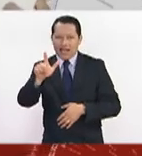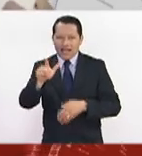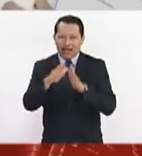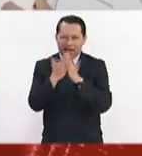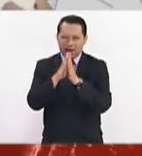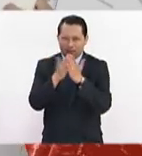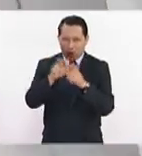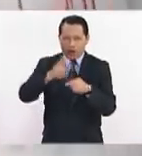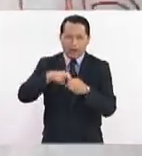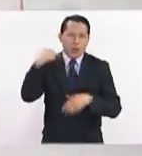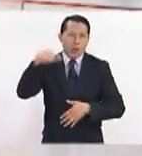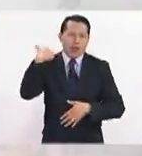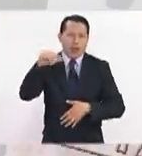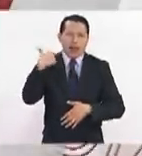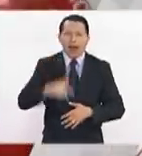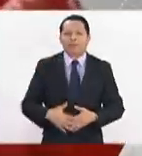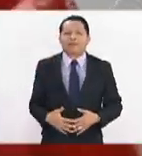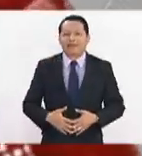de Guadalajara.